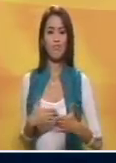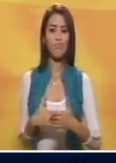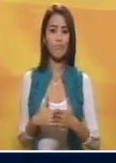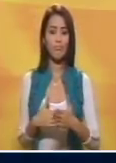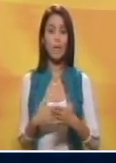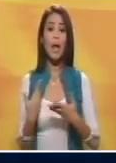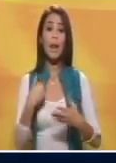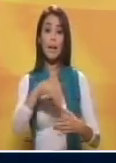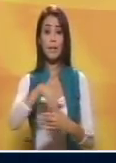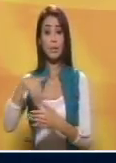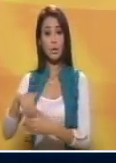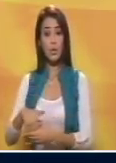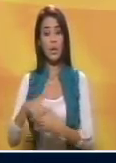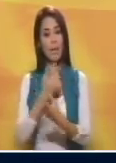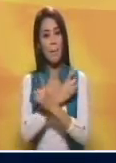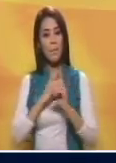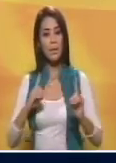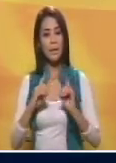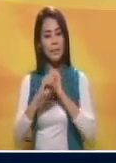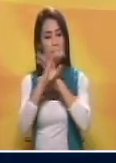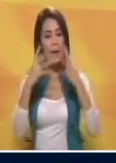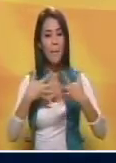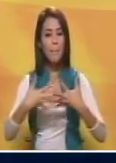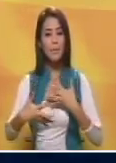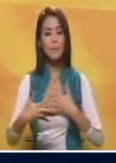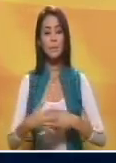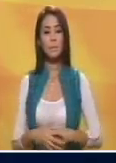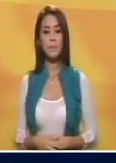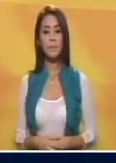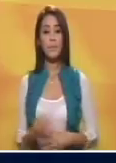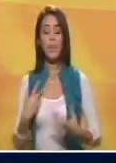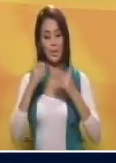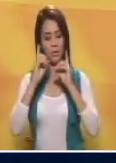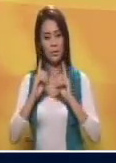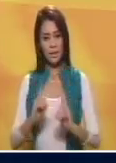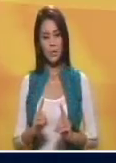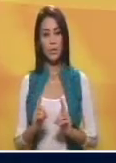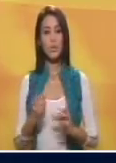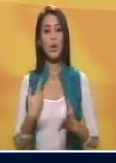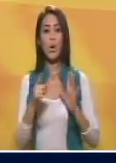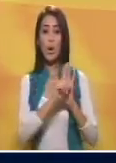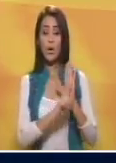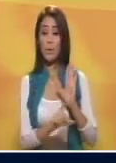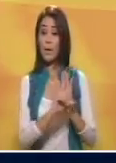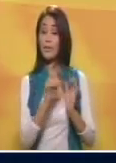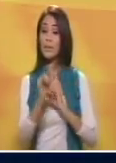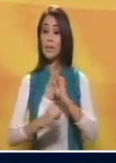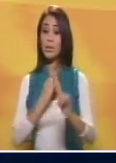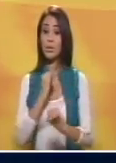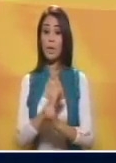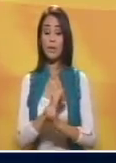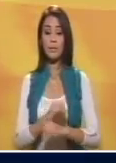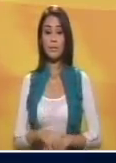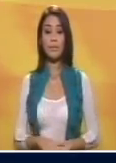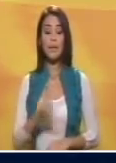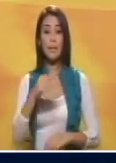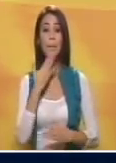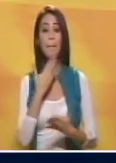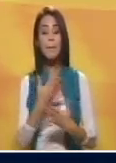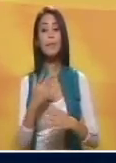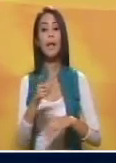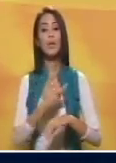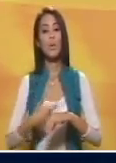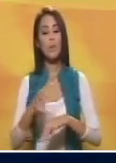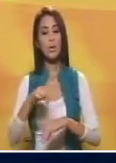la realización de elecciones democráticas y transparentes de conformidad con las normas internacionales. Además, exhortan al Gobierno Nacional